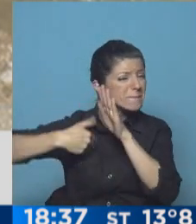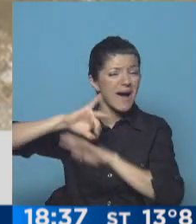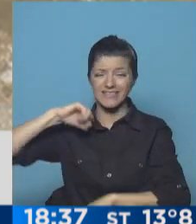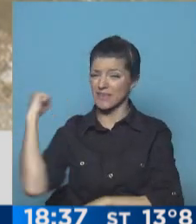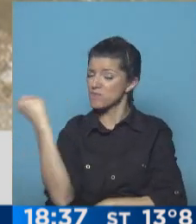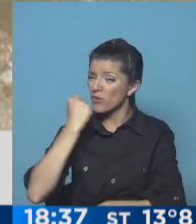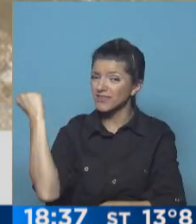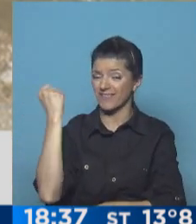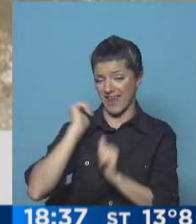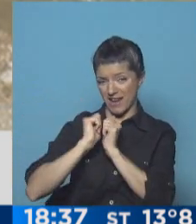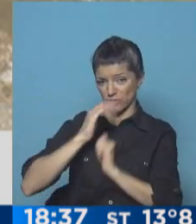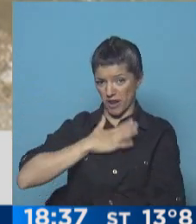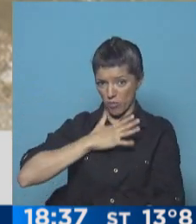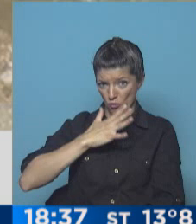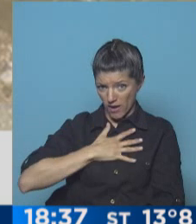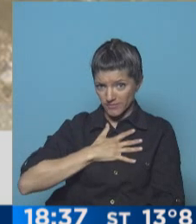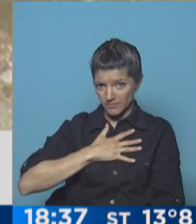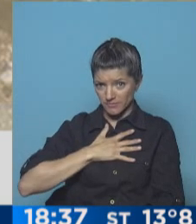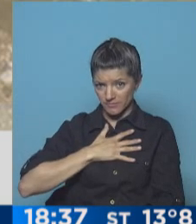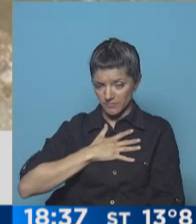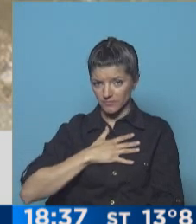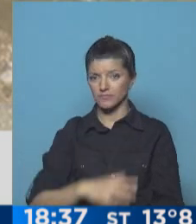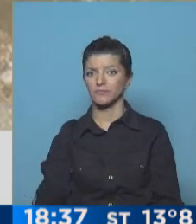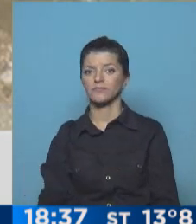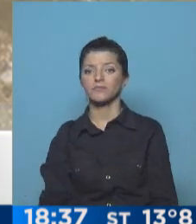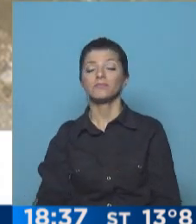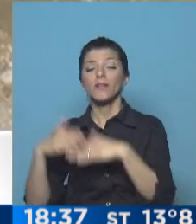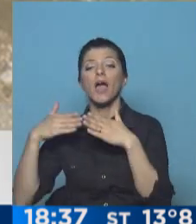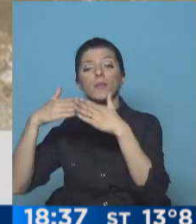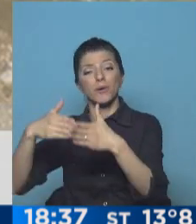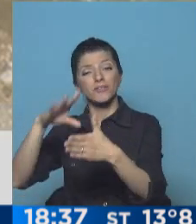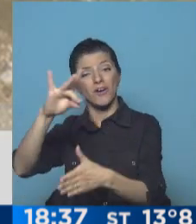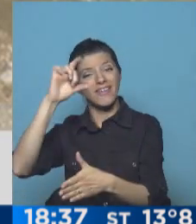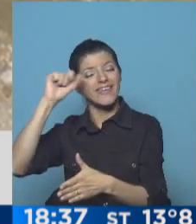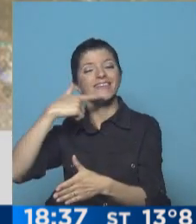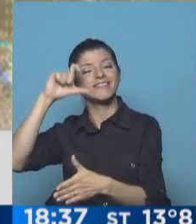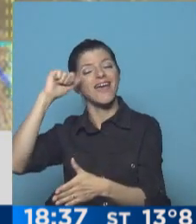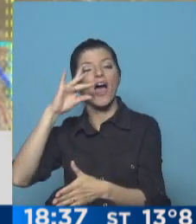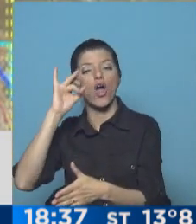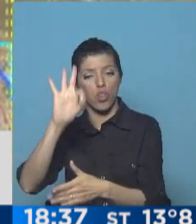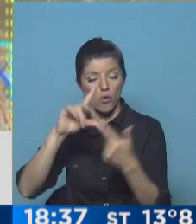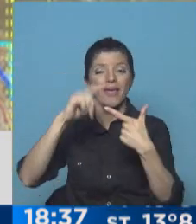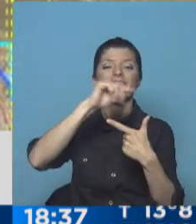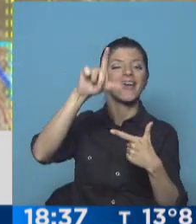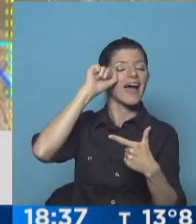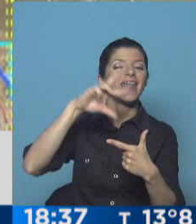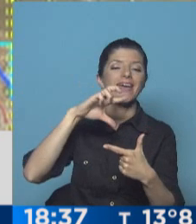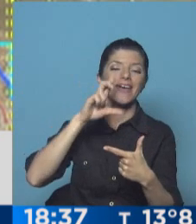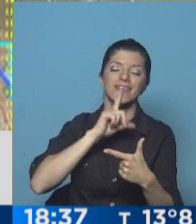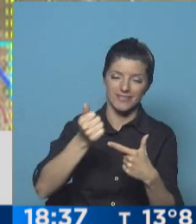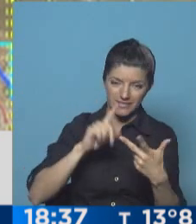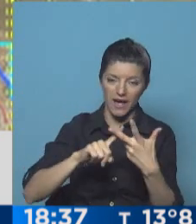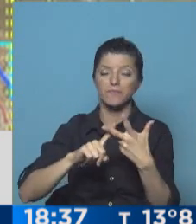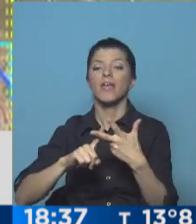de la historia de Santa Cruz en su zona norte. El puerto de Deseado, el puerto de Caleta Paula, la cementera